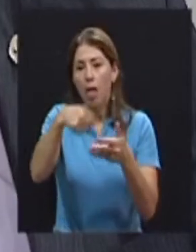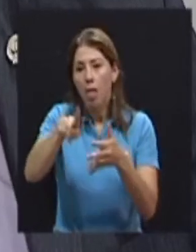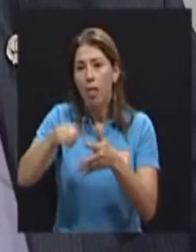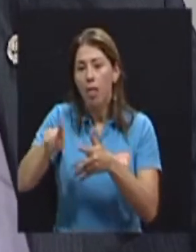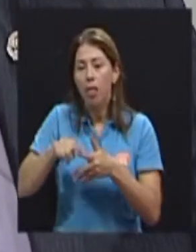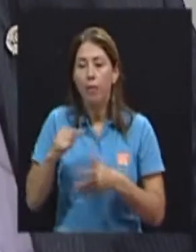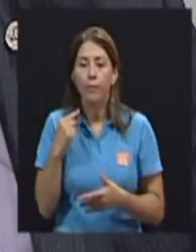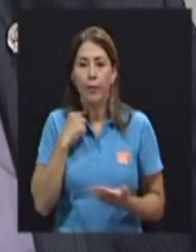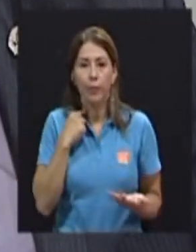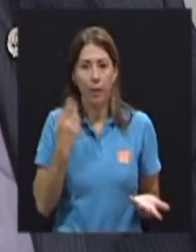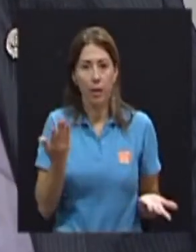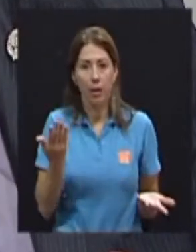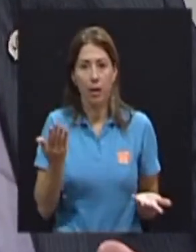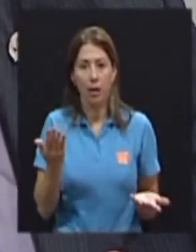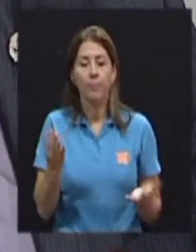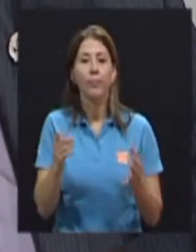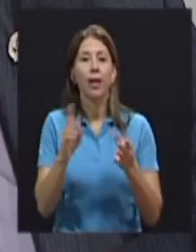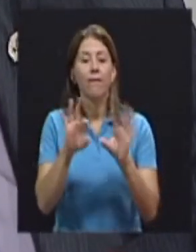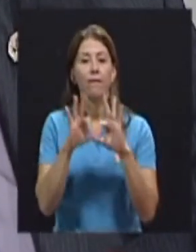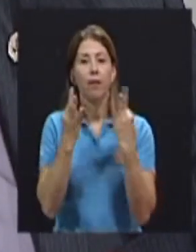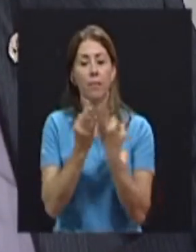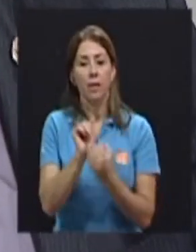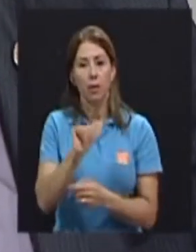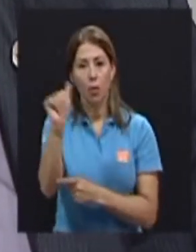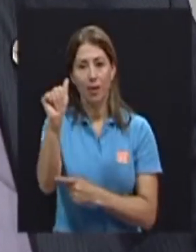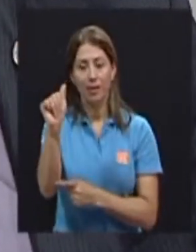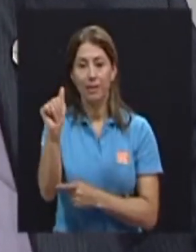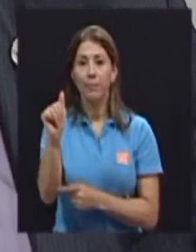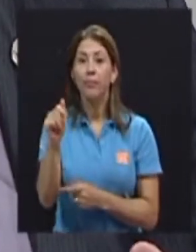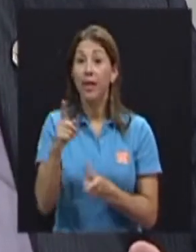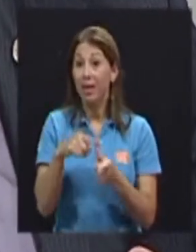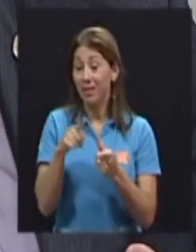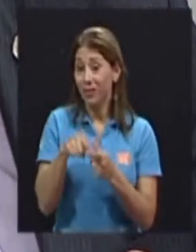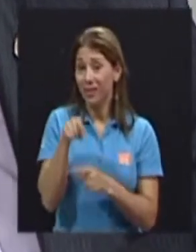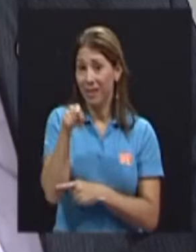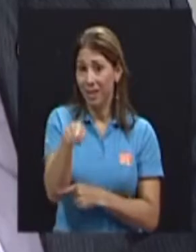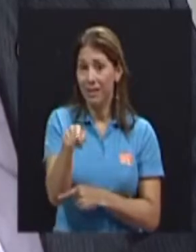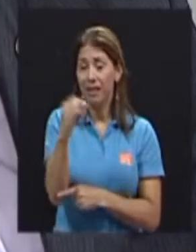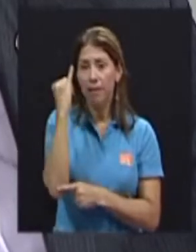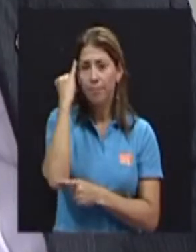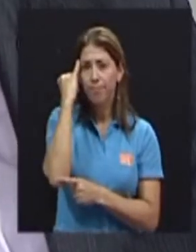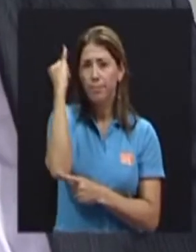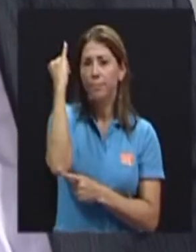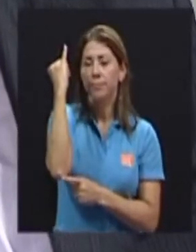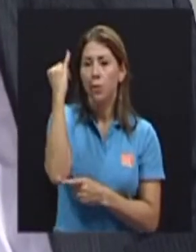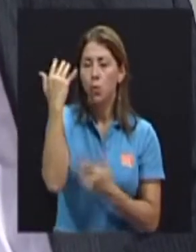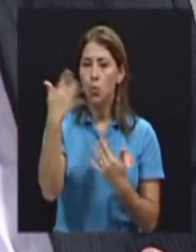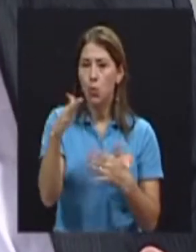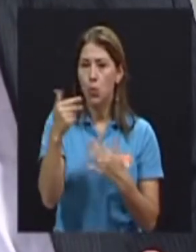familias alajuelenses. Entonces, esa iniciativa histórica, esa